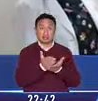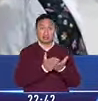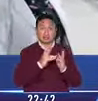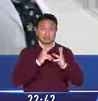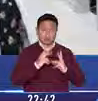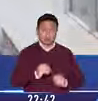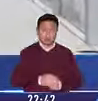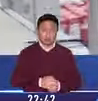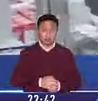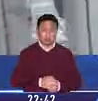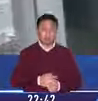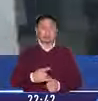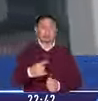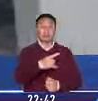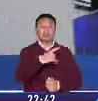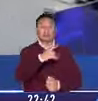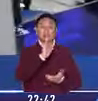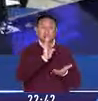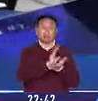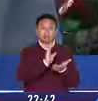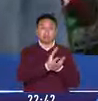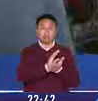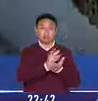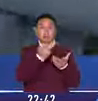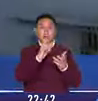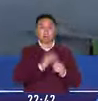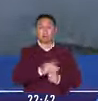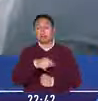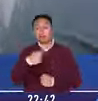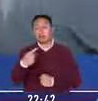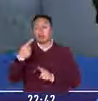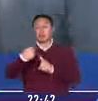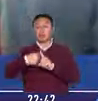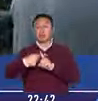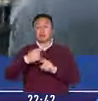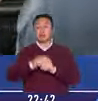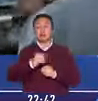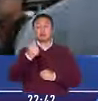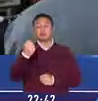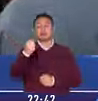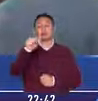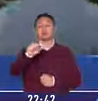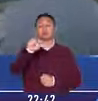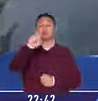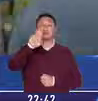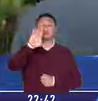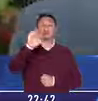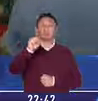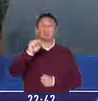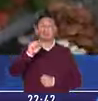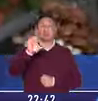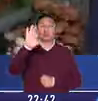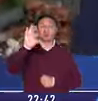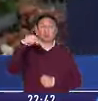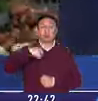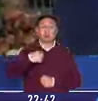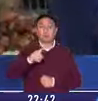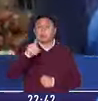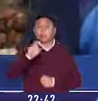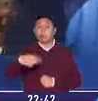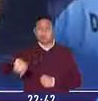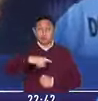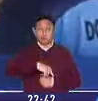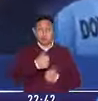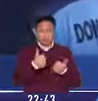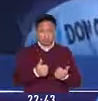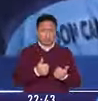salud que brinda el IES, también al mercado de Sauces 9 en el norte, donde preguntaba si todo iba